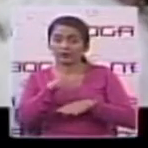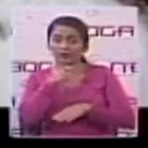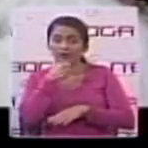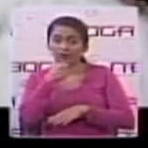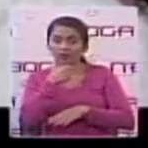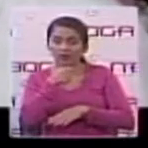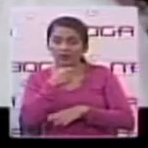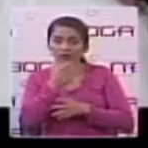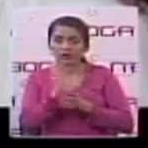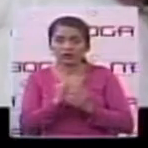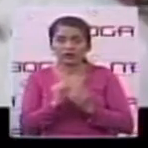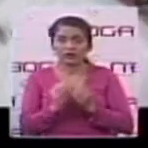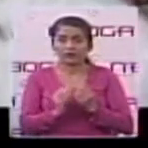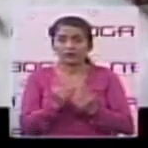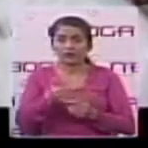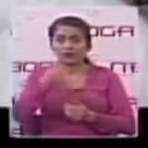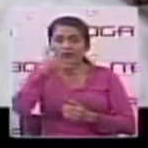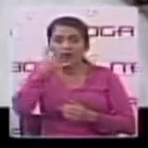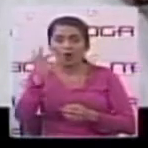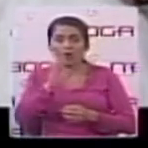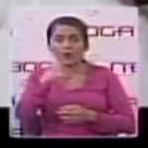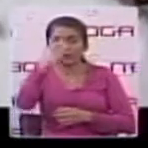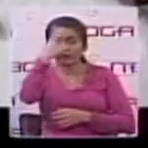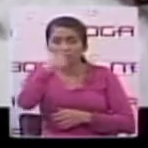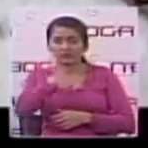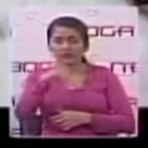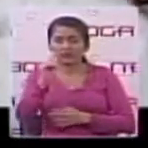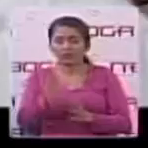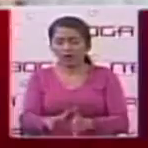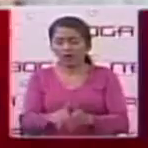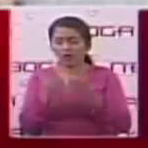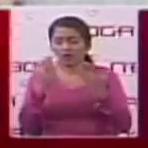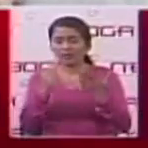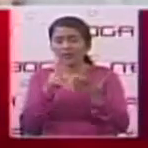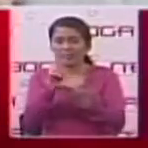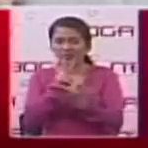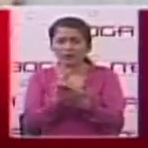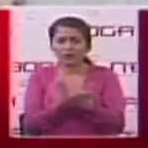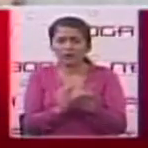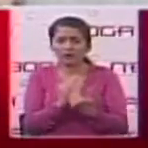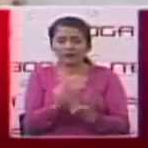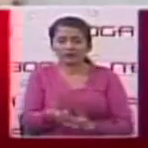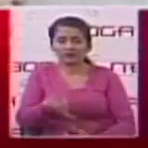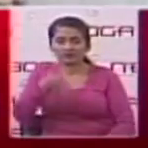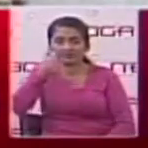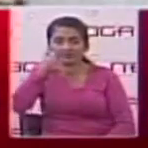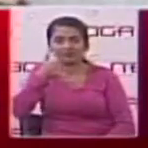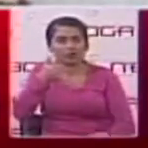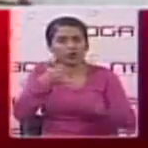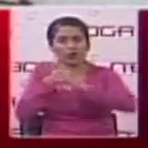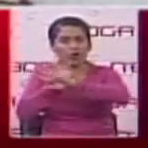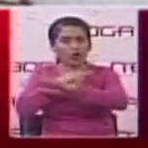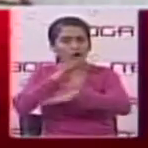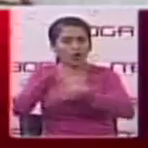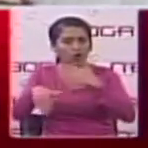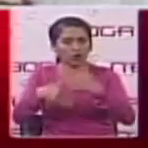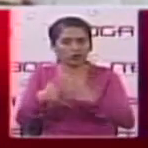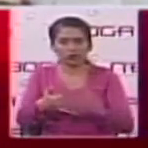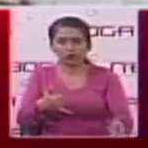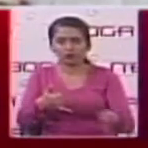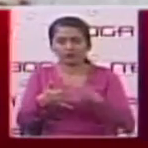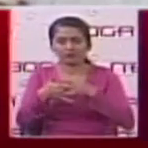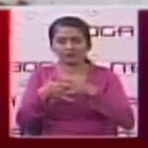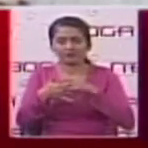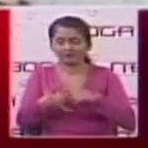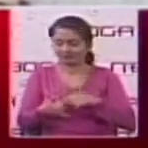que buscar el periódico impreso o esperar ir a un kiosco para comprar, sino hoy todo llega a la pantalla de tu celular. Eso está